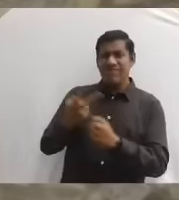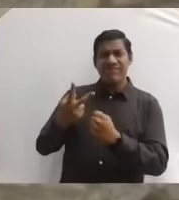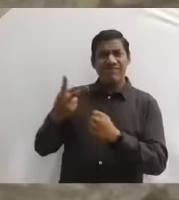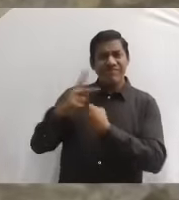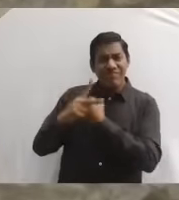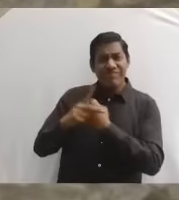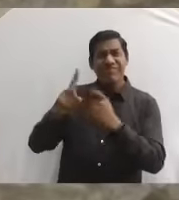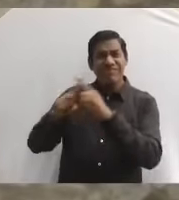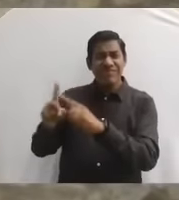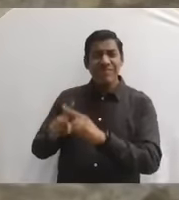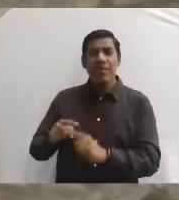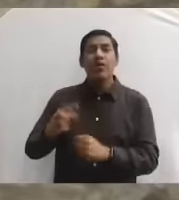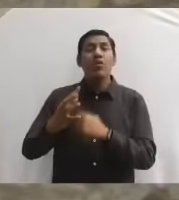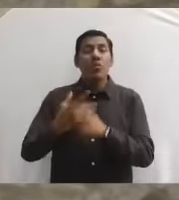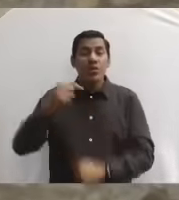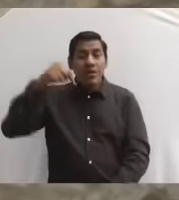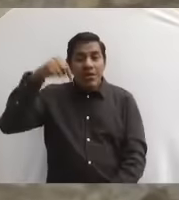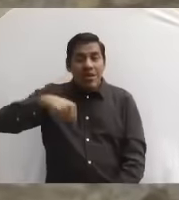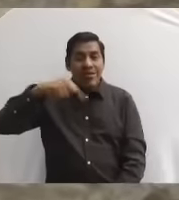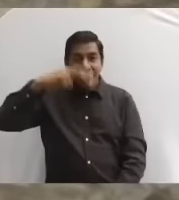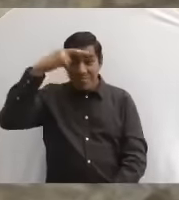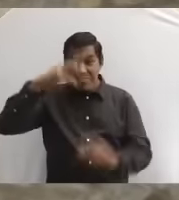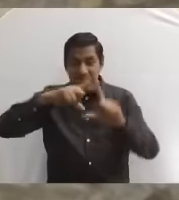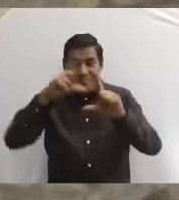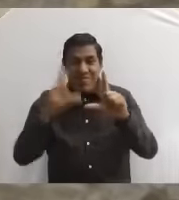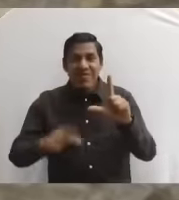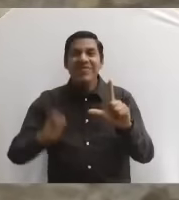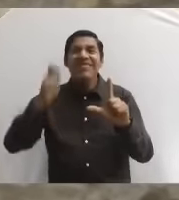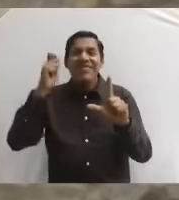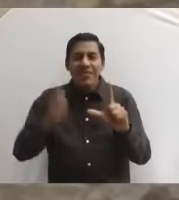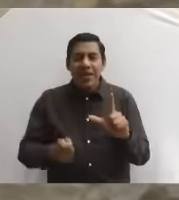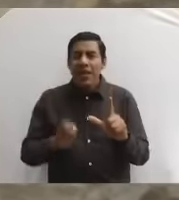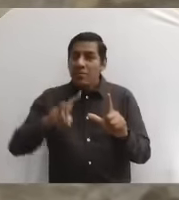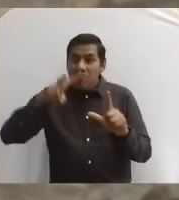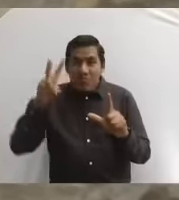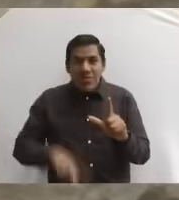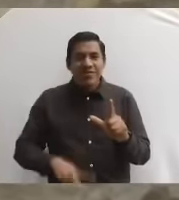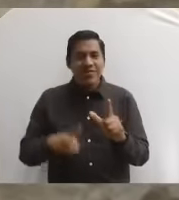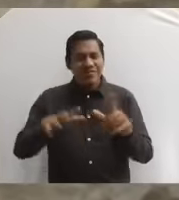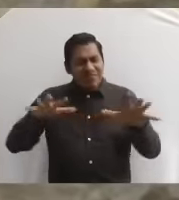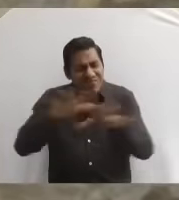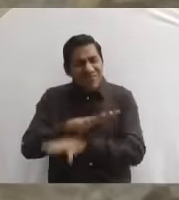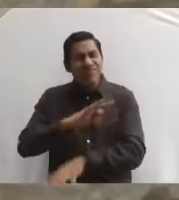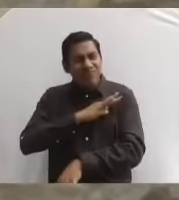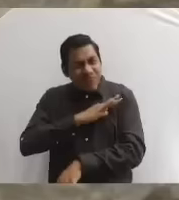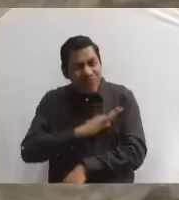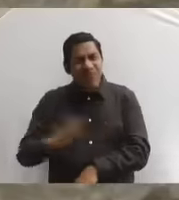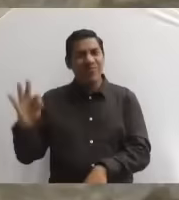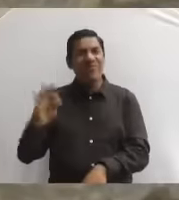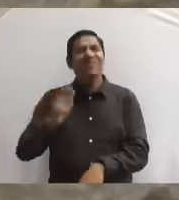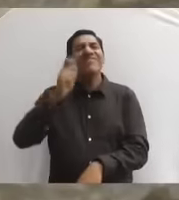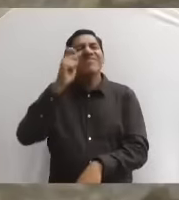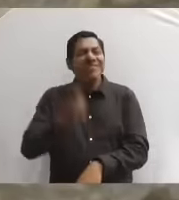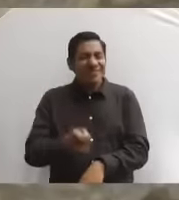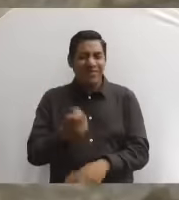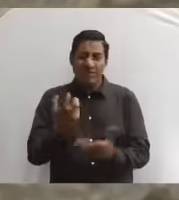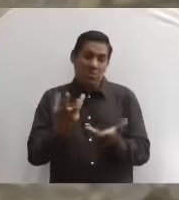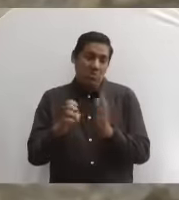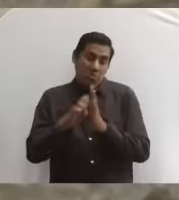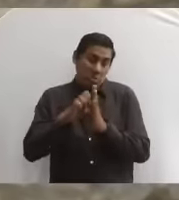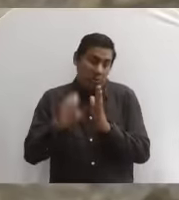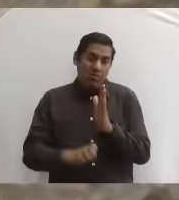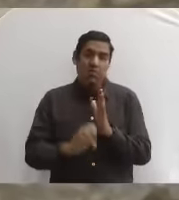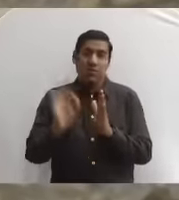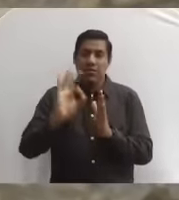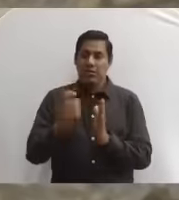experiencia exitosa. Aquí se ha demostrado que cuando la economía